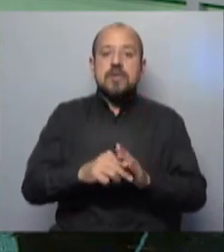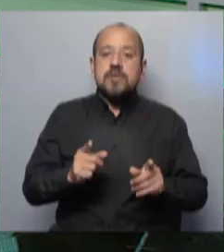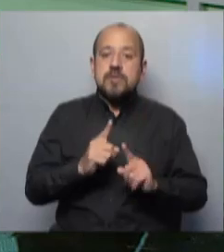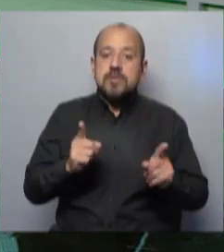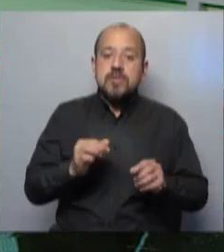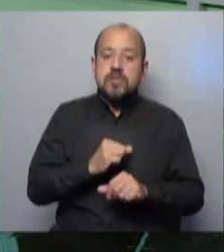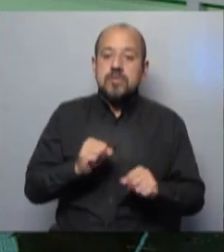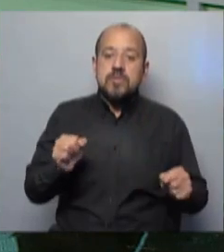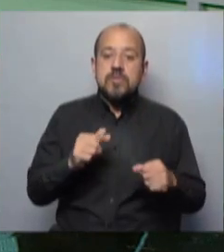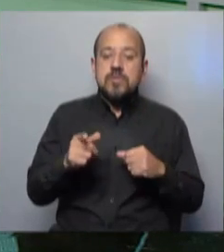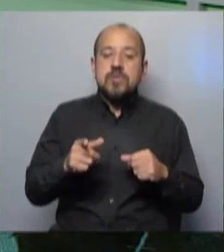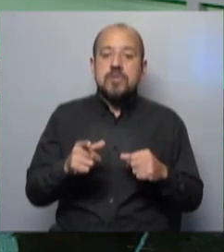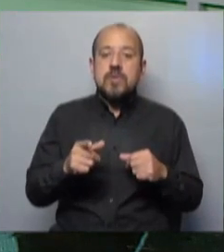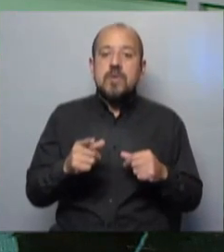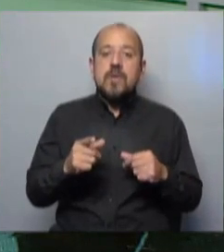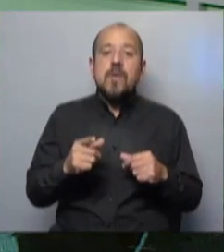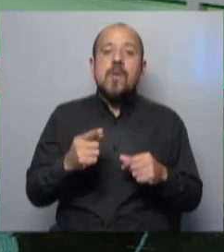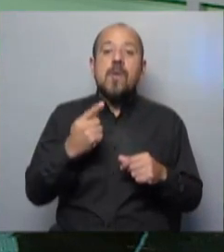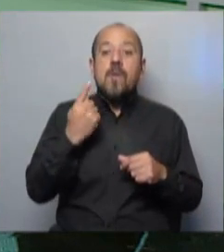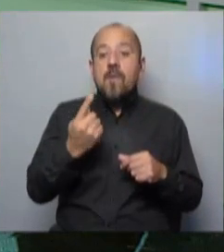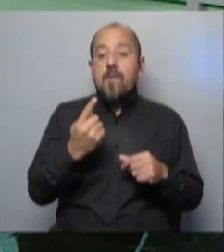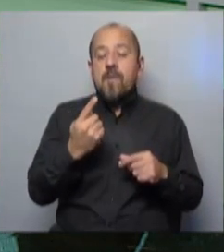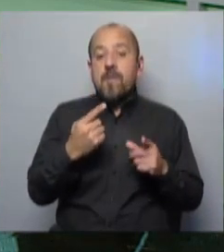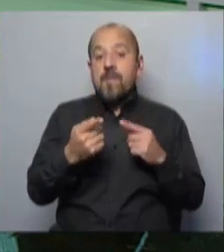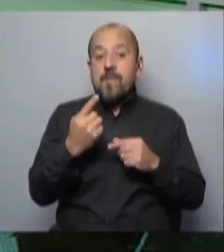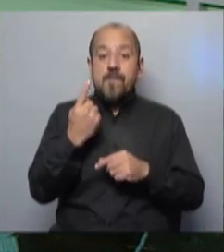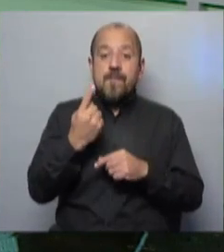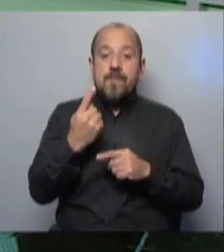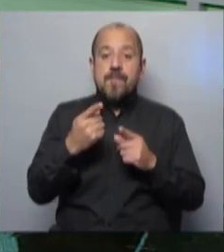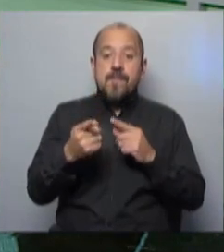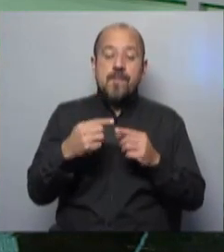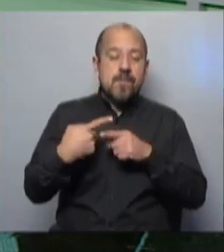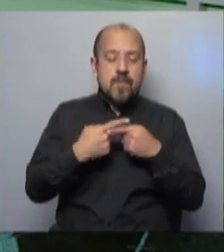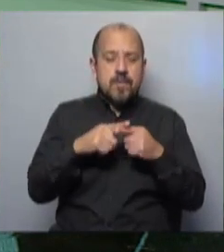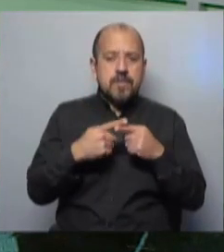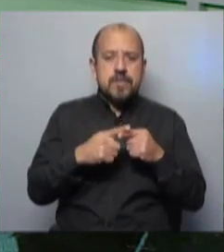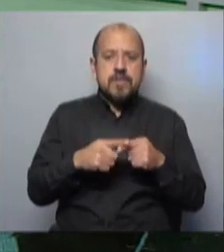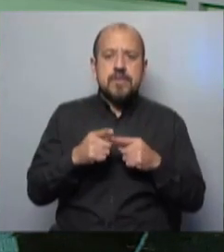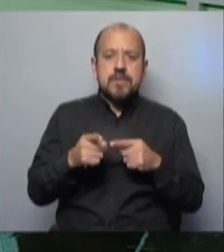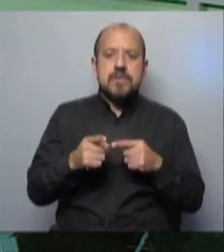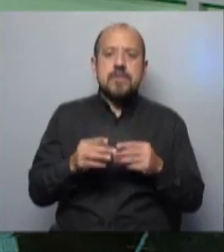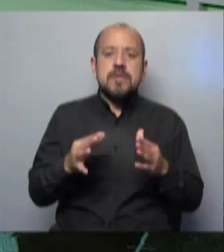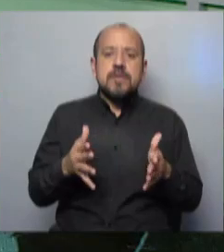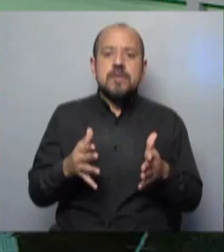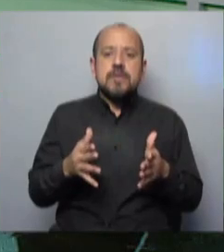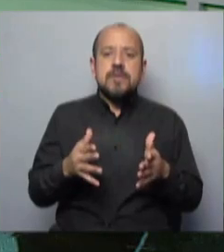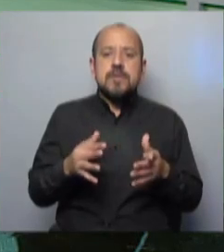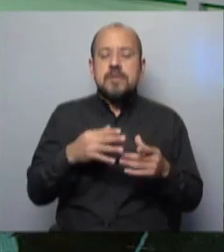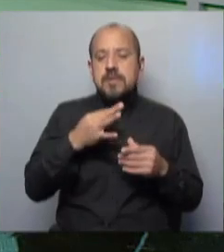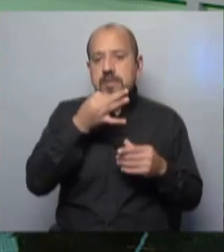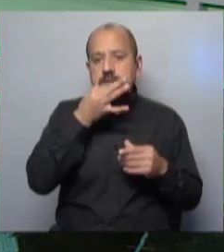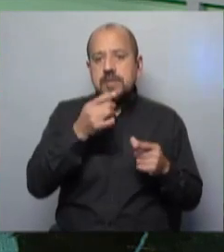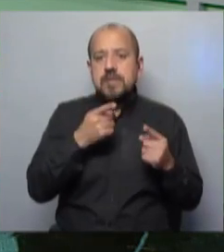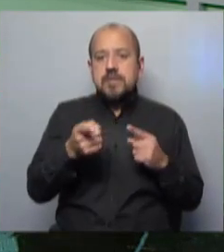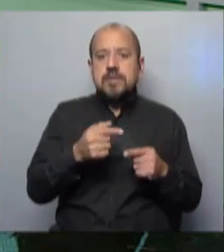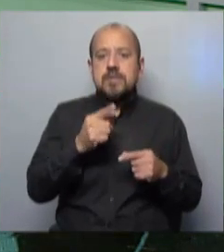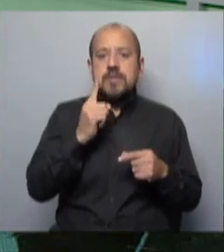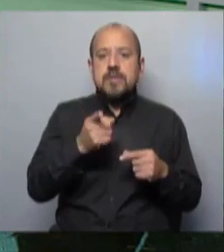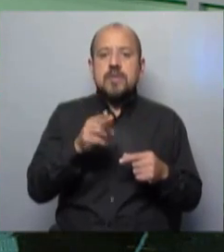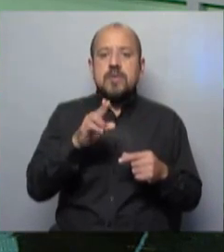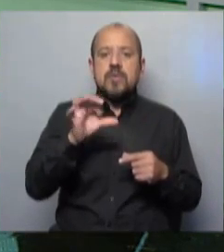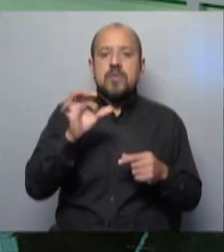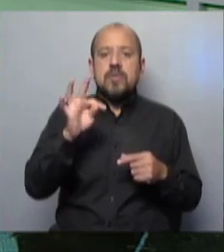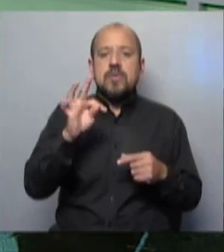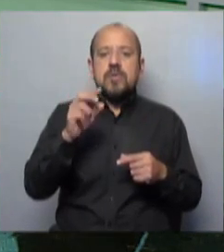lo han logrado no ha logrado alinearse y una de las razones principales de la discusión dentro de la colisión es justamente lo que comentaba gustavo recién la